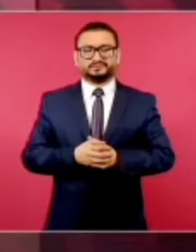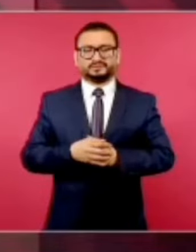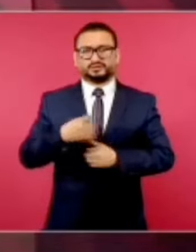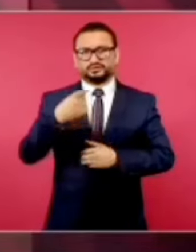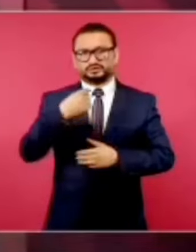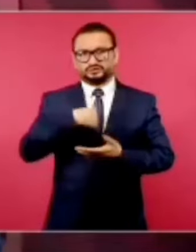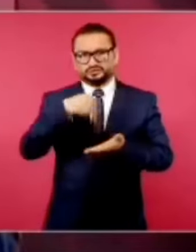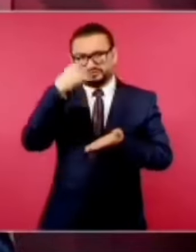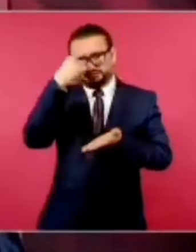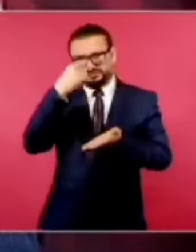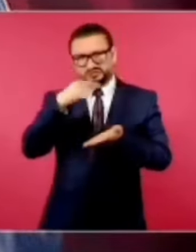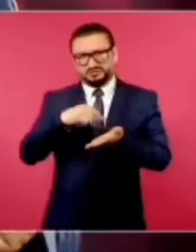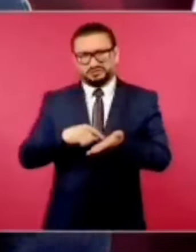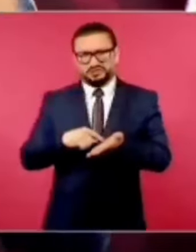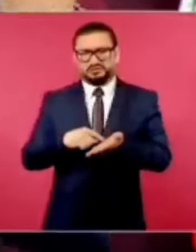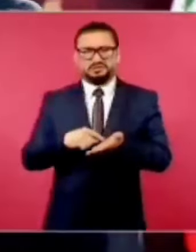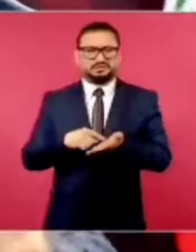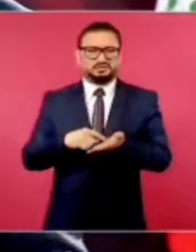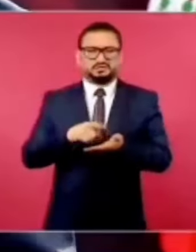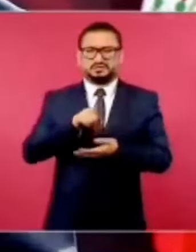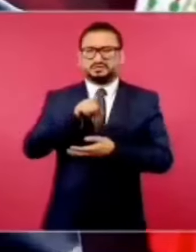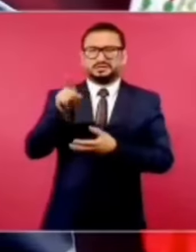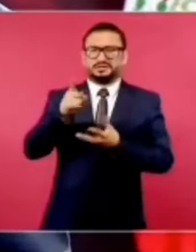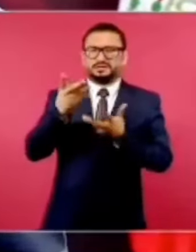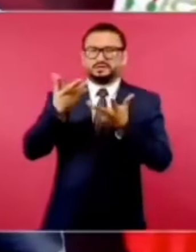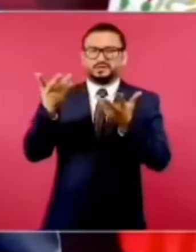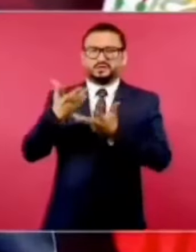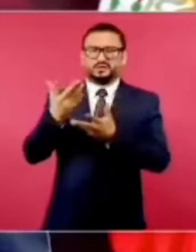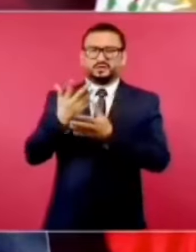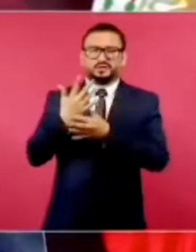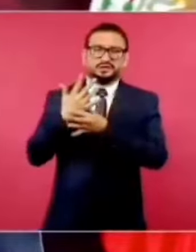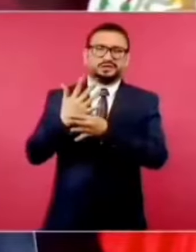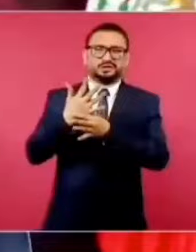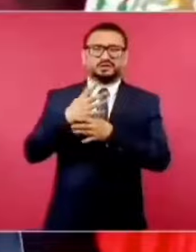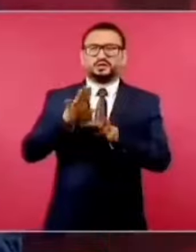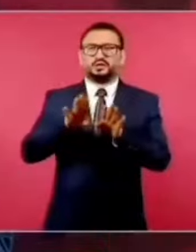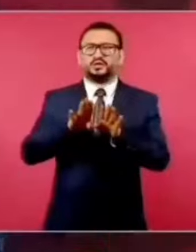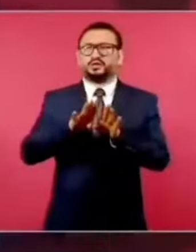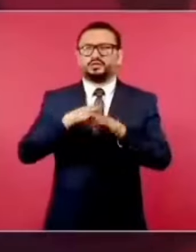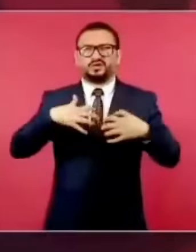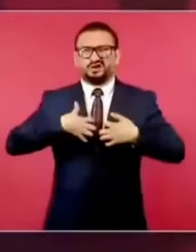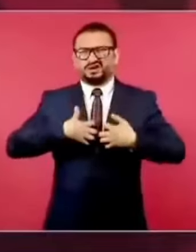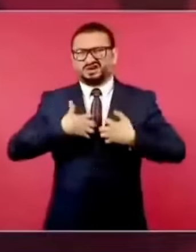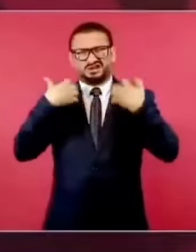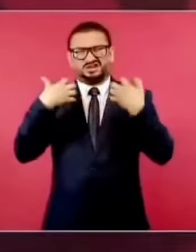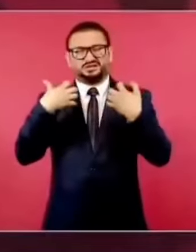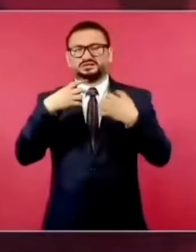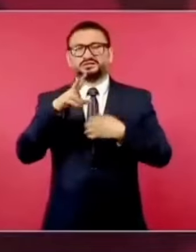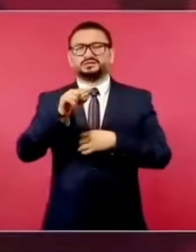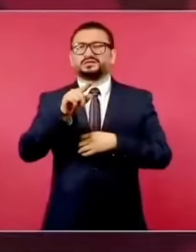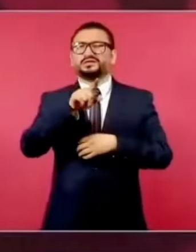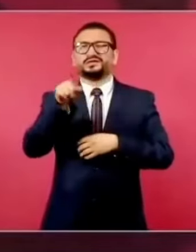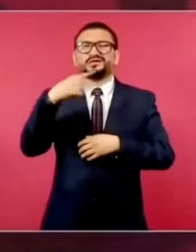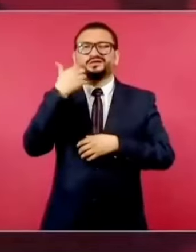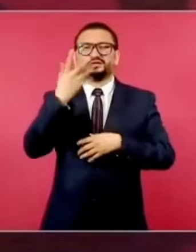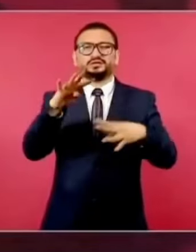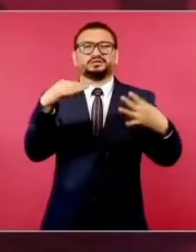lo hacen ya ni siquiera por enojo, sino por llamar la atención.